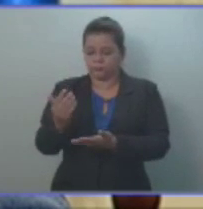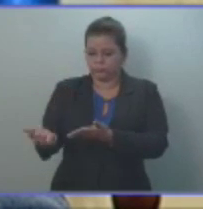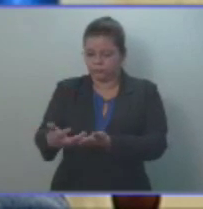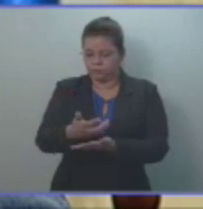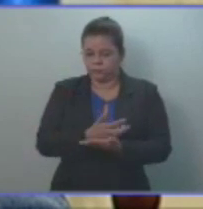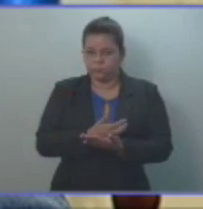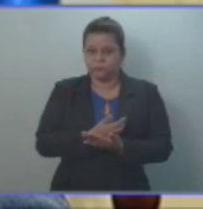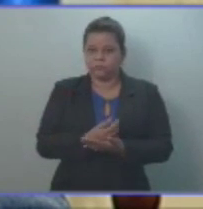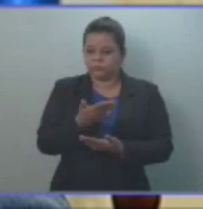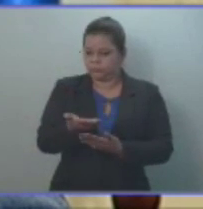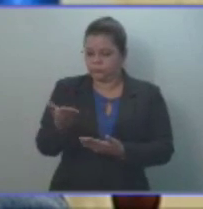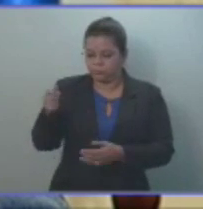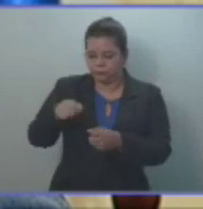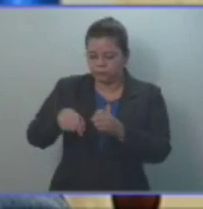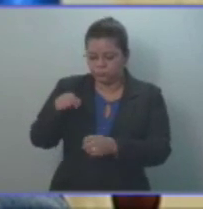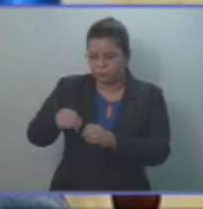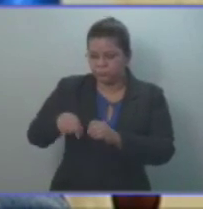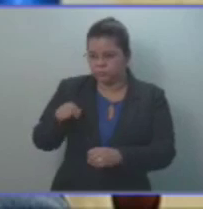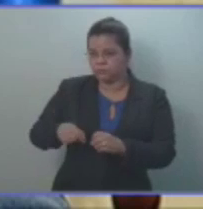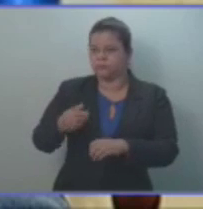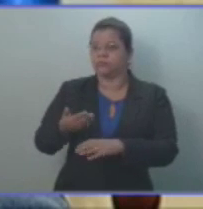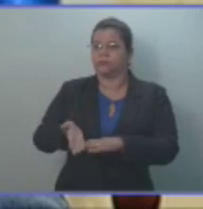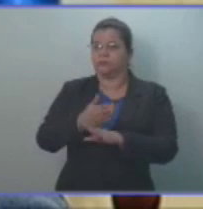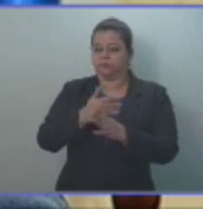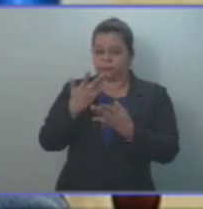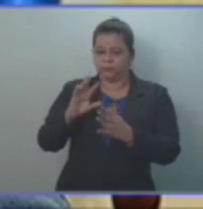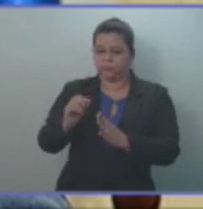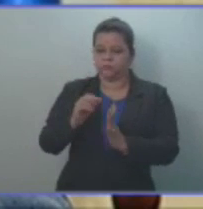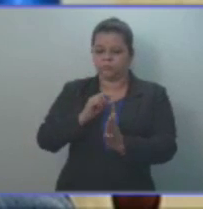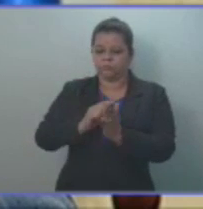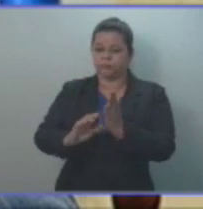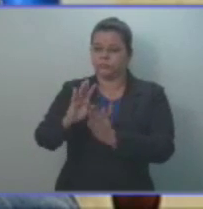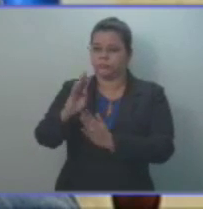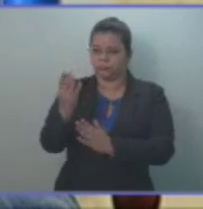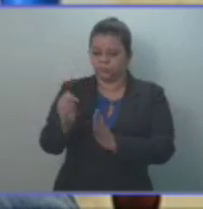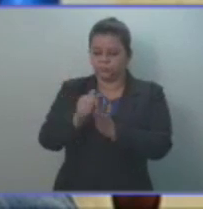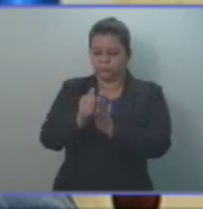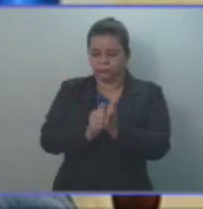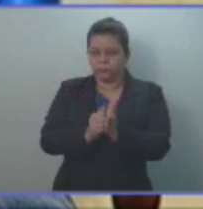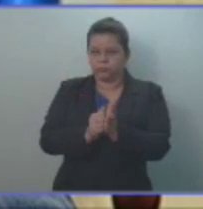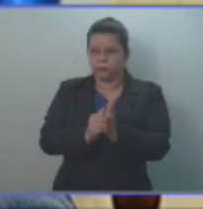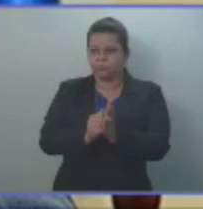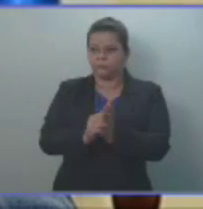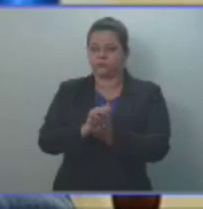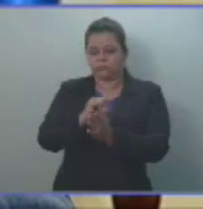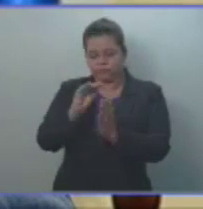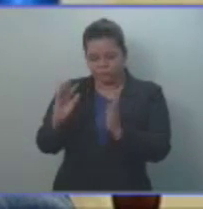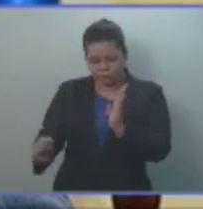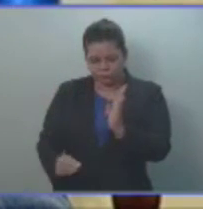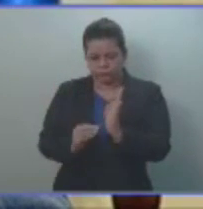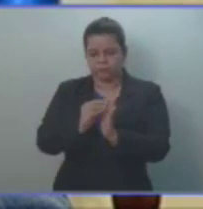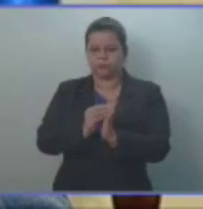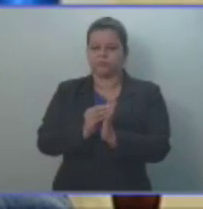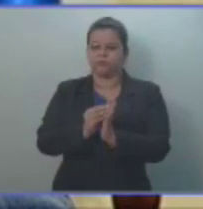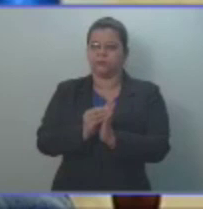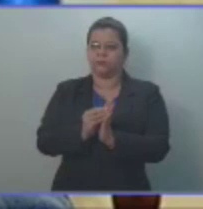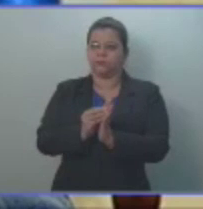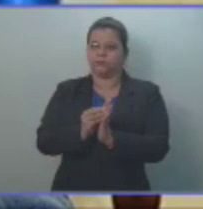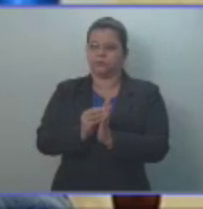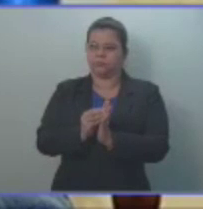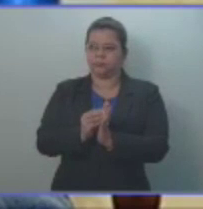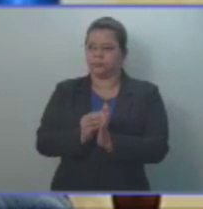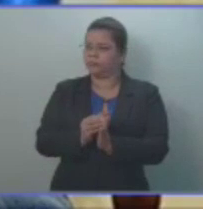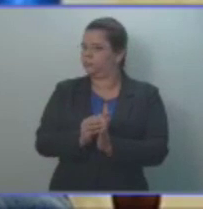de temporada, a que se refiere el inciso cuarto de este artículo, aquí viene el agregado, que no